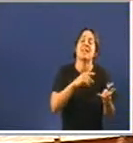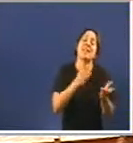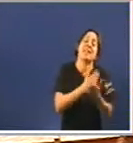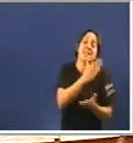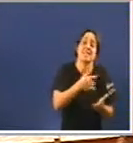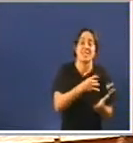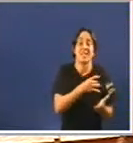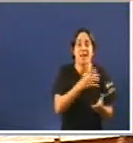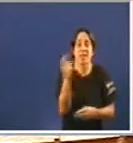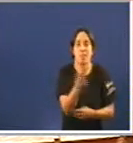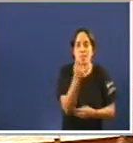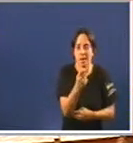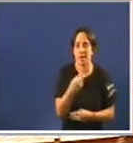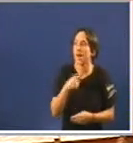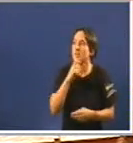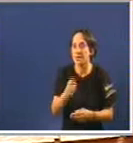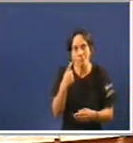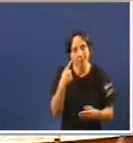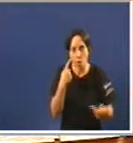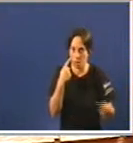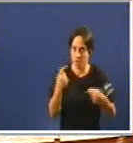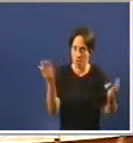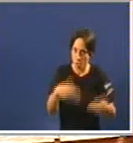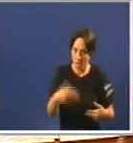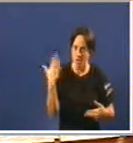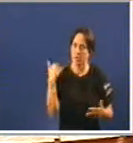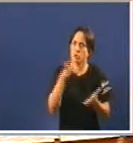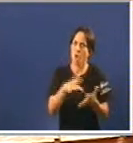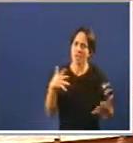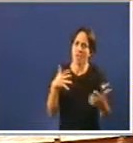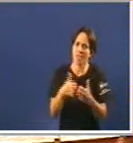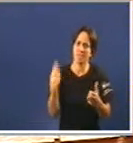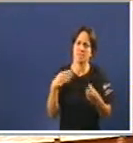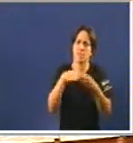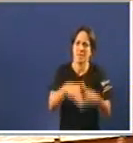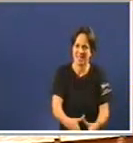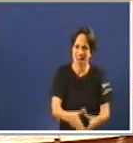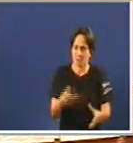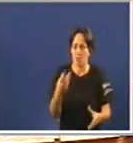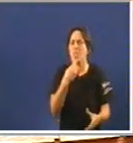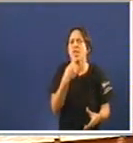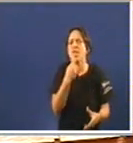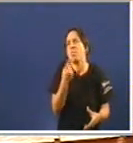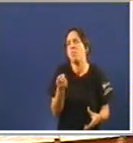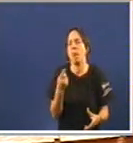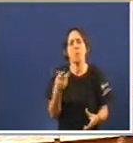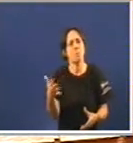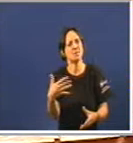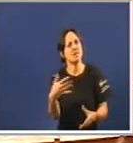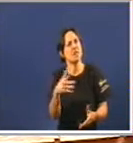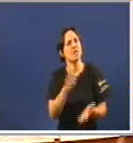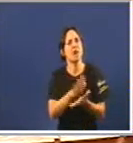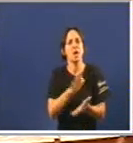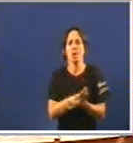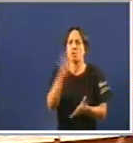denunciando a descoordinación nese desgraciado accidente do pesqueiro Novo Marcos, dicindo que non representaban a totalidade